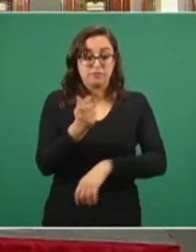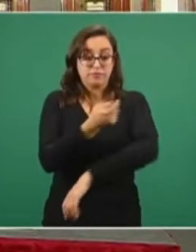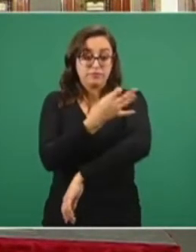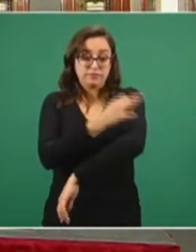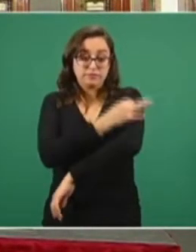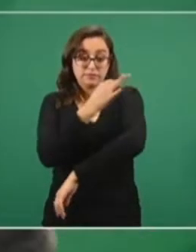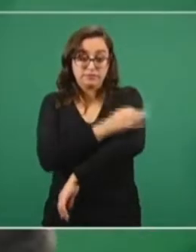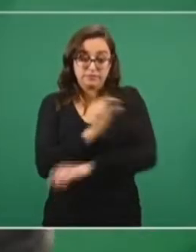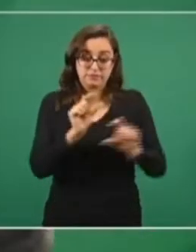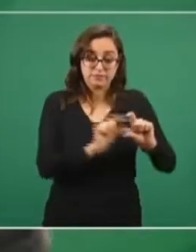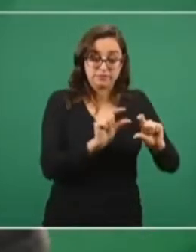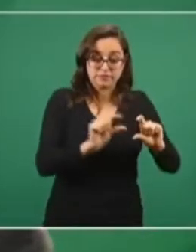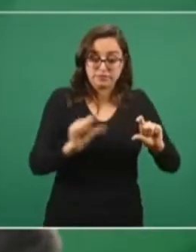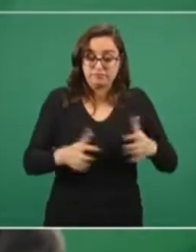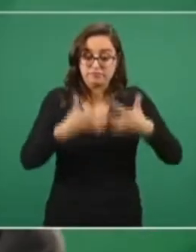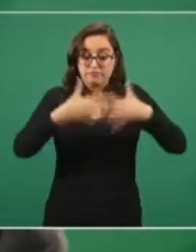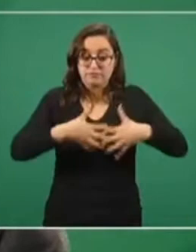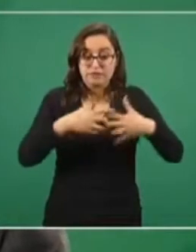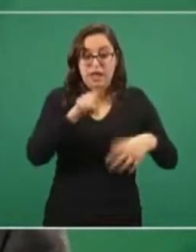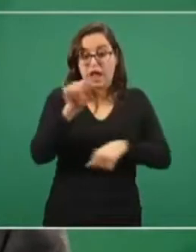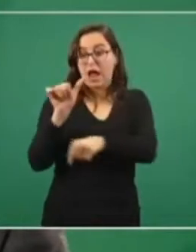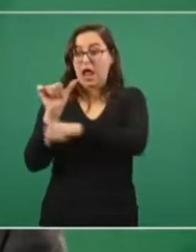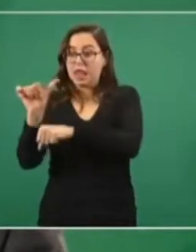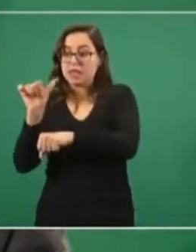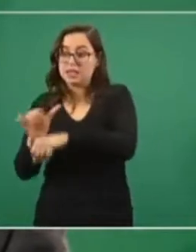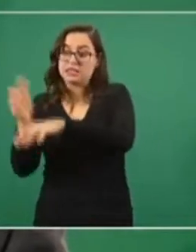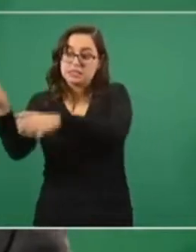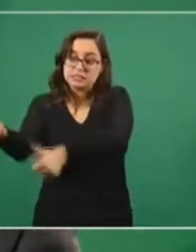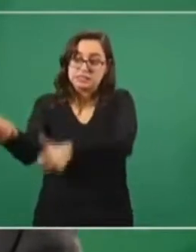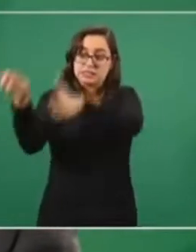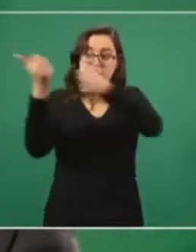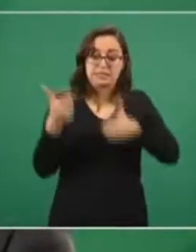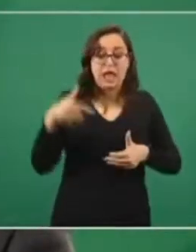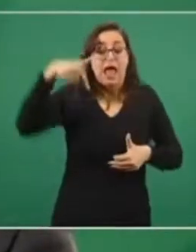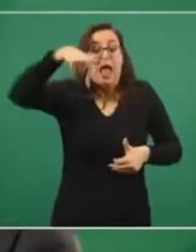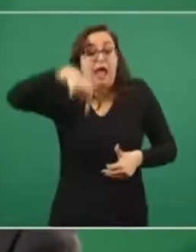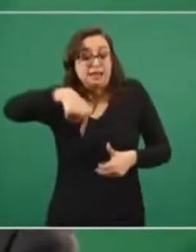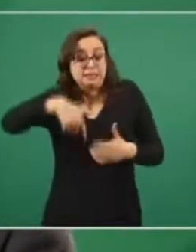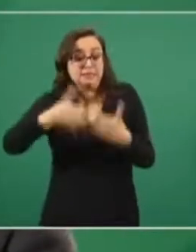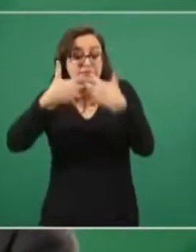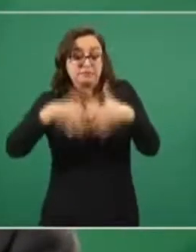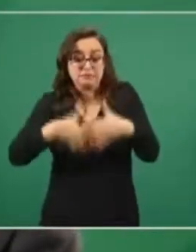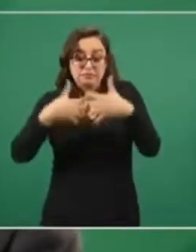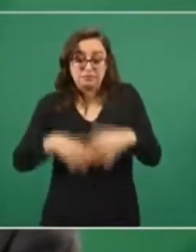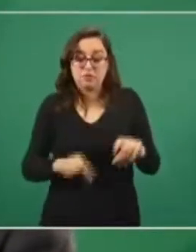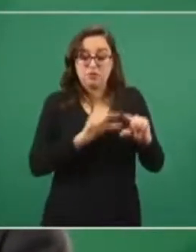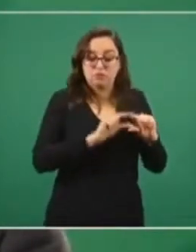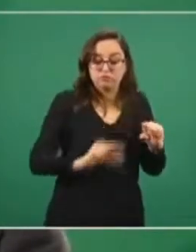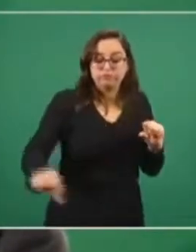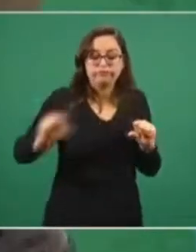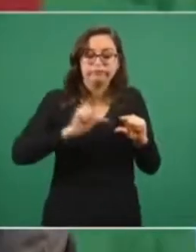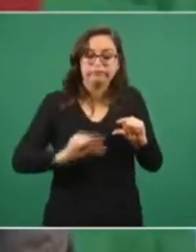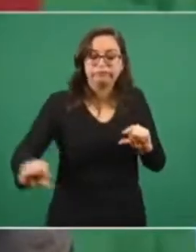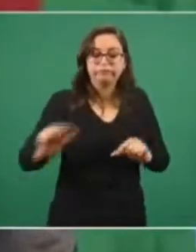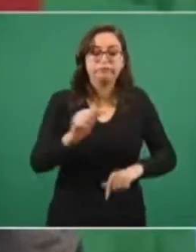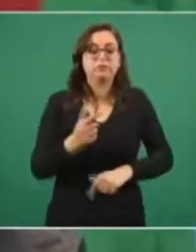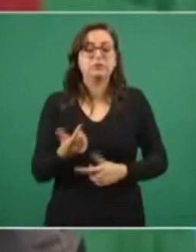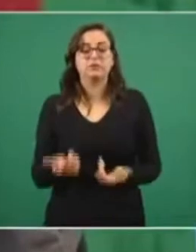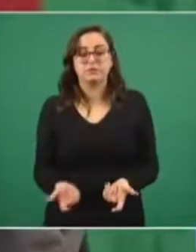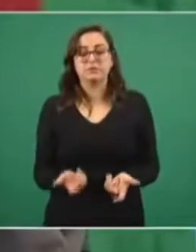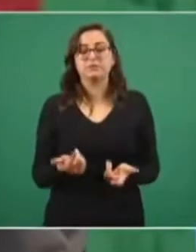vez vendrá de Argentina. Recordarán que el canciller Marcelo Ebrard explicó este convenio entre entidades